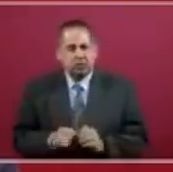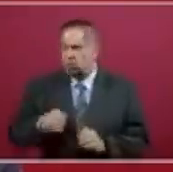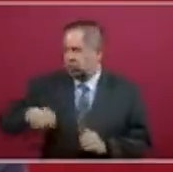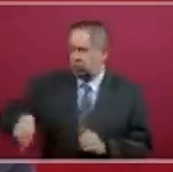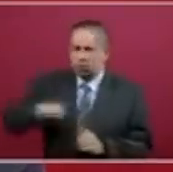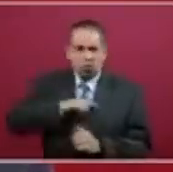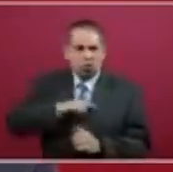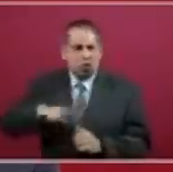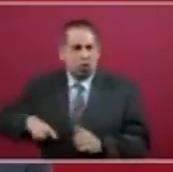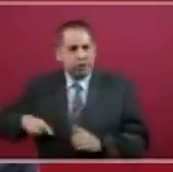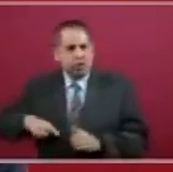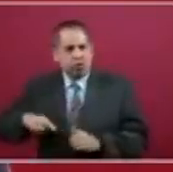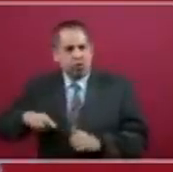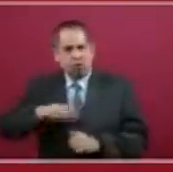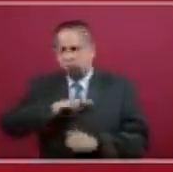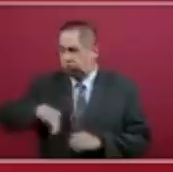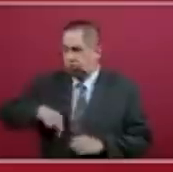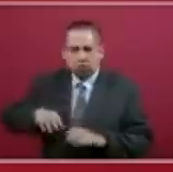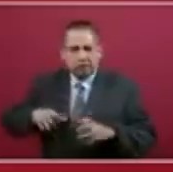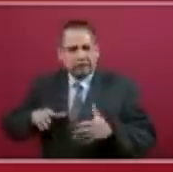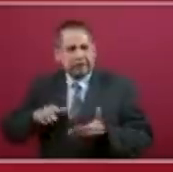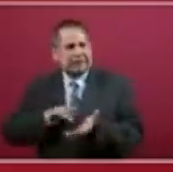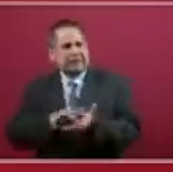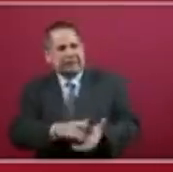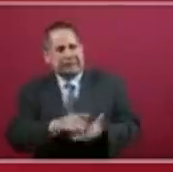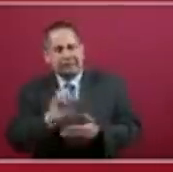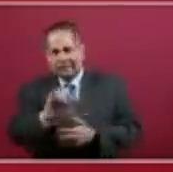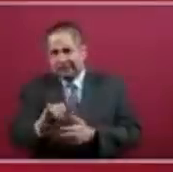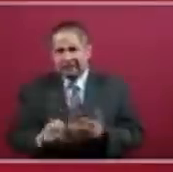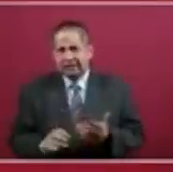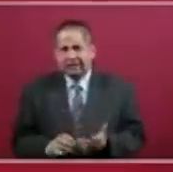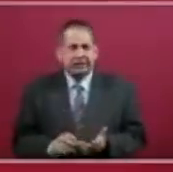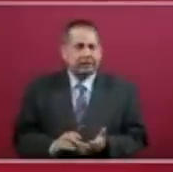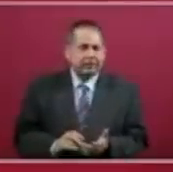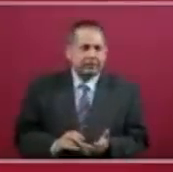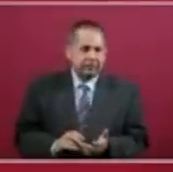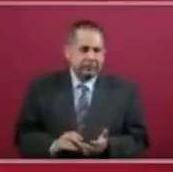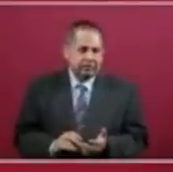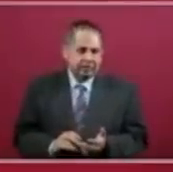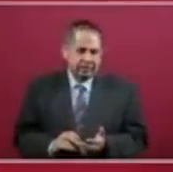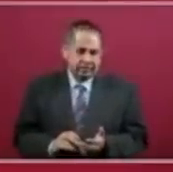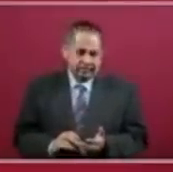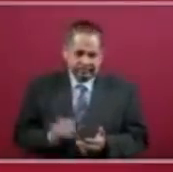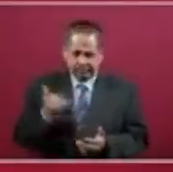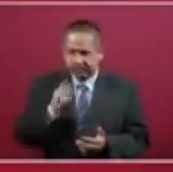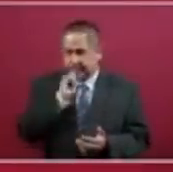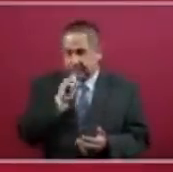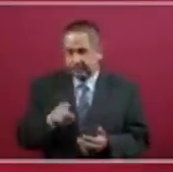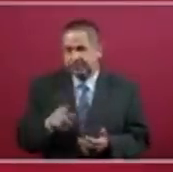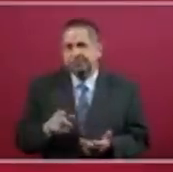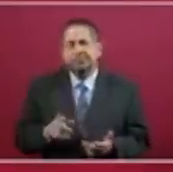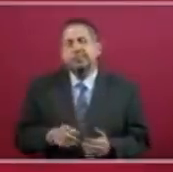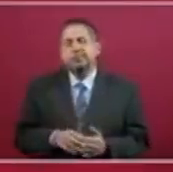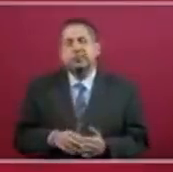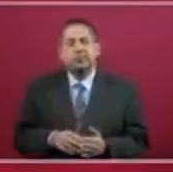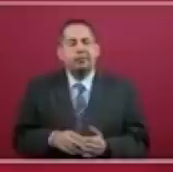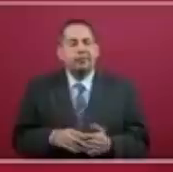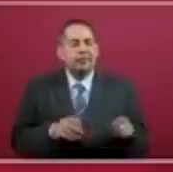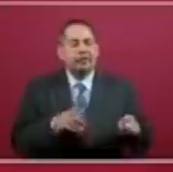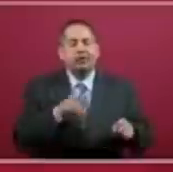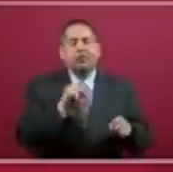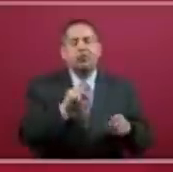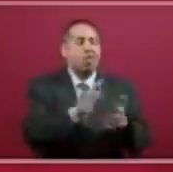Nosotros les ofrecemos eso y se evitan